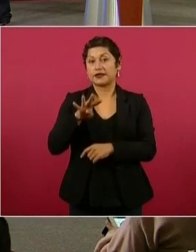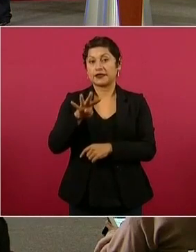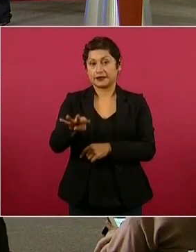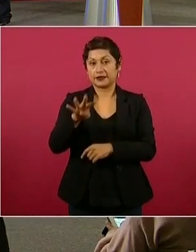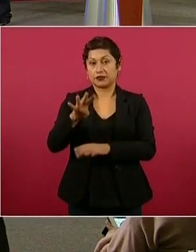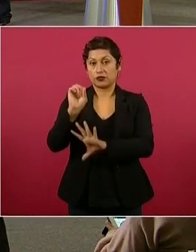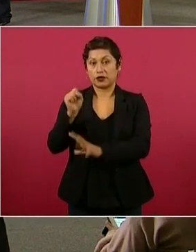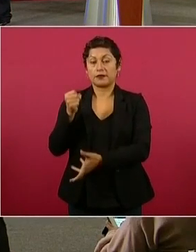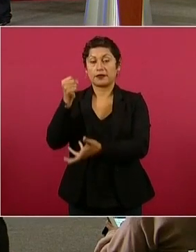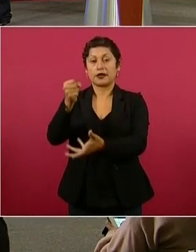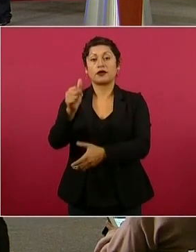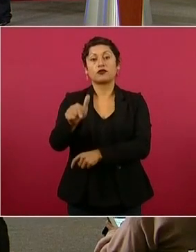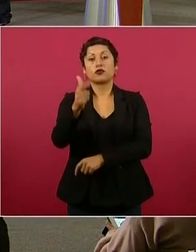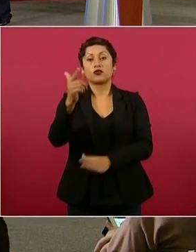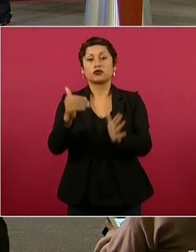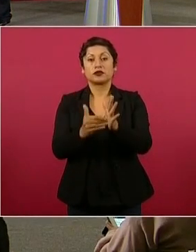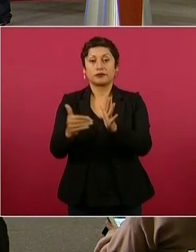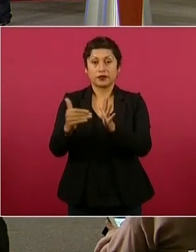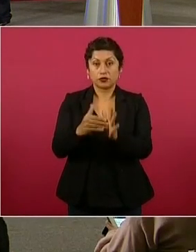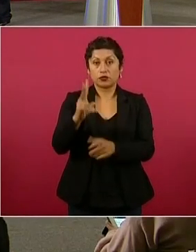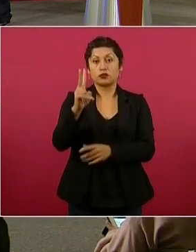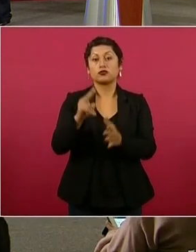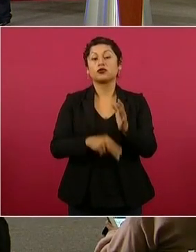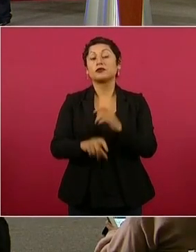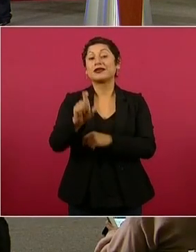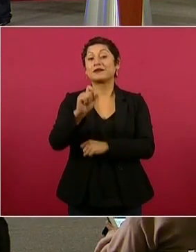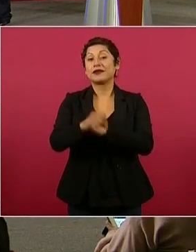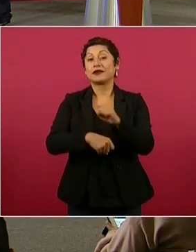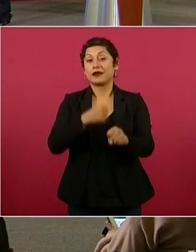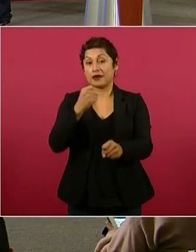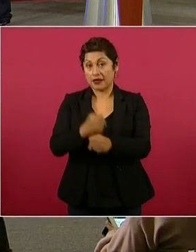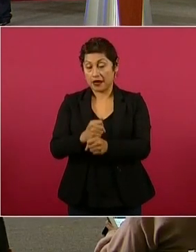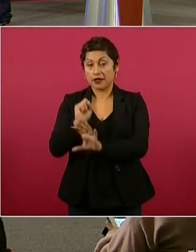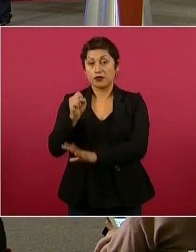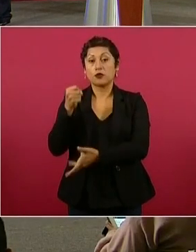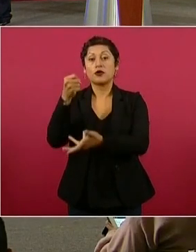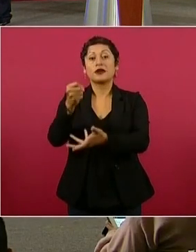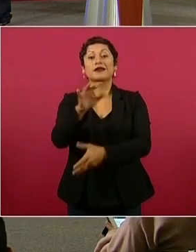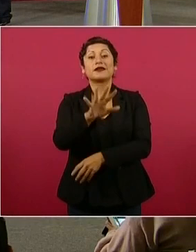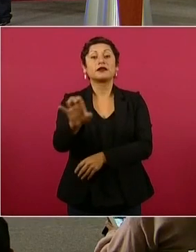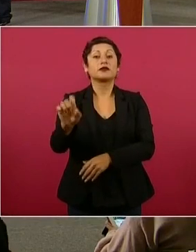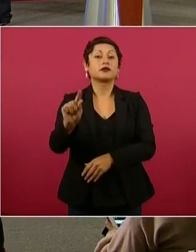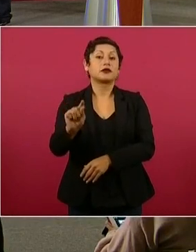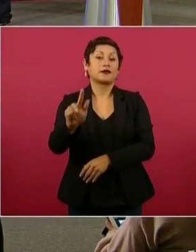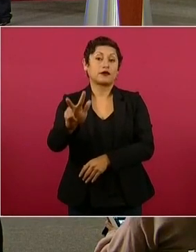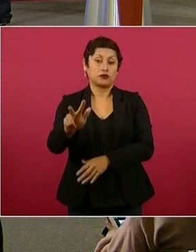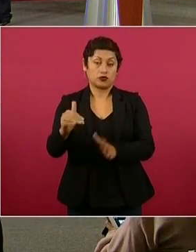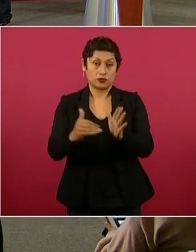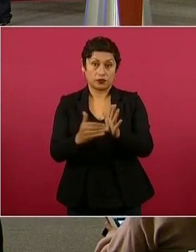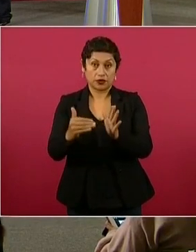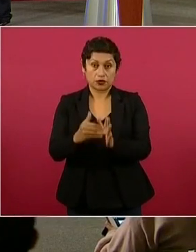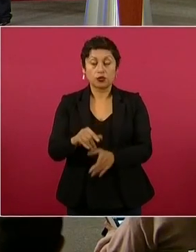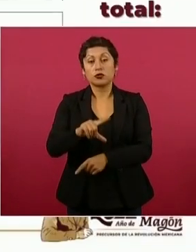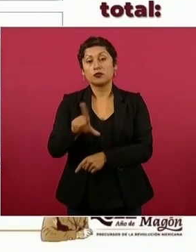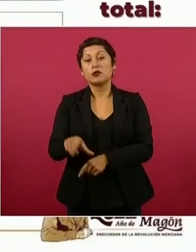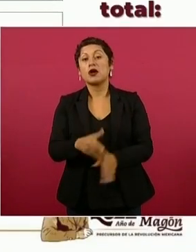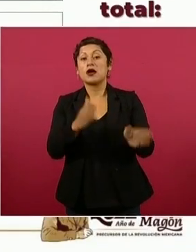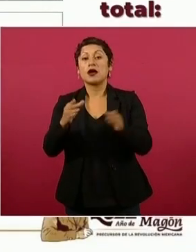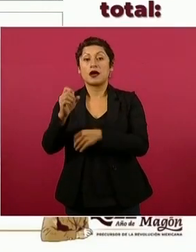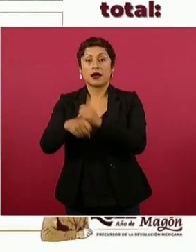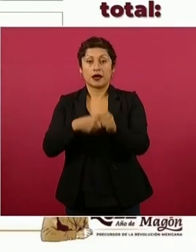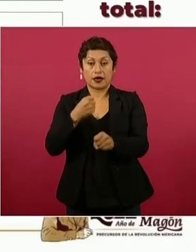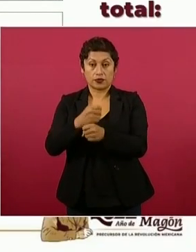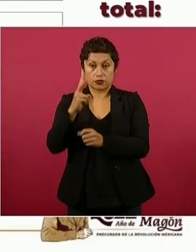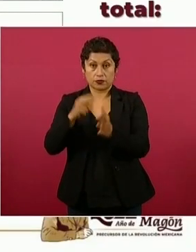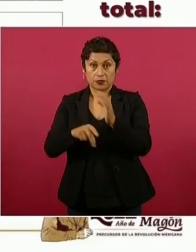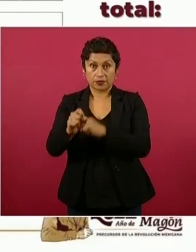aportaron 12 millones, en el año 2020 578 millones, en el año 2021 mil 8